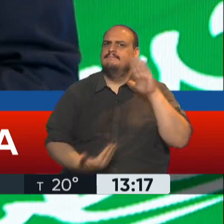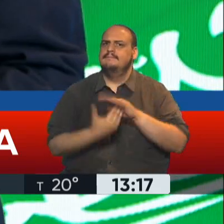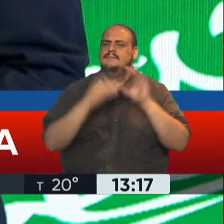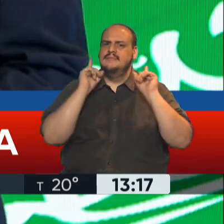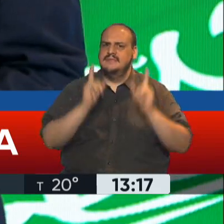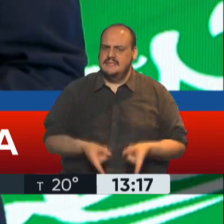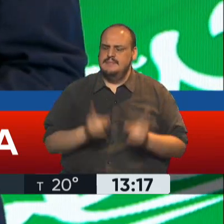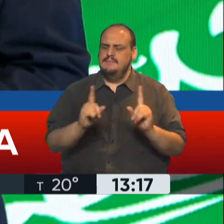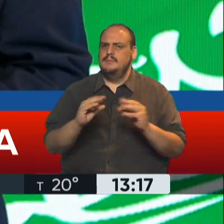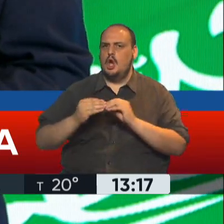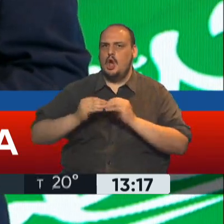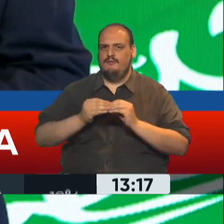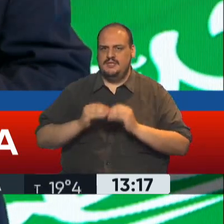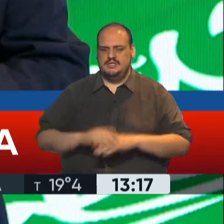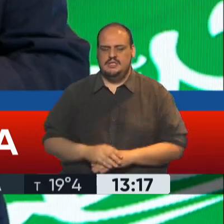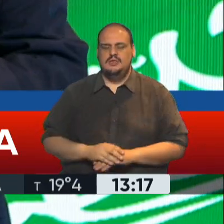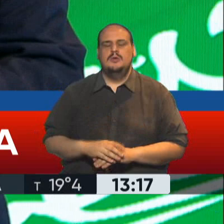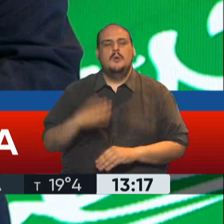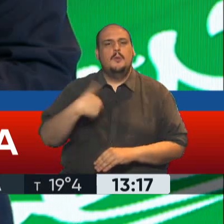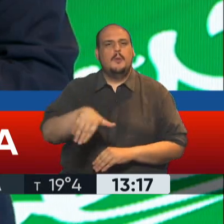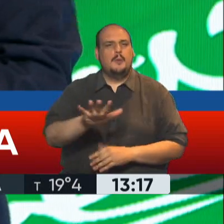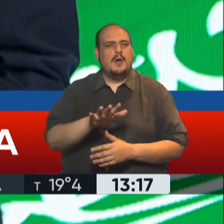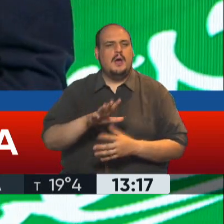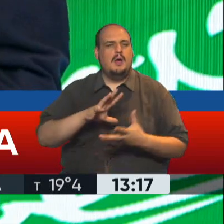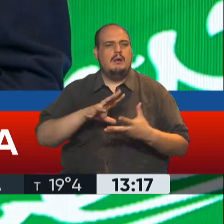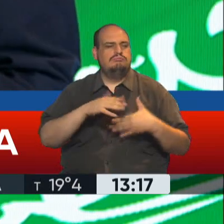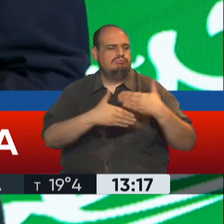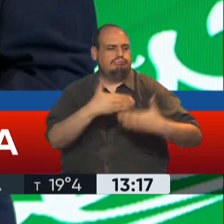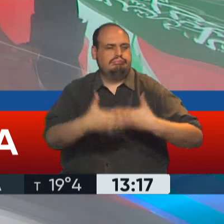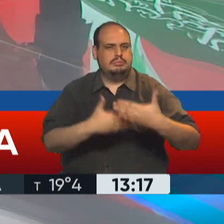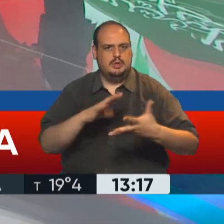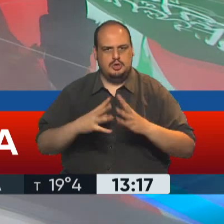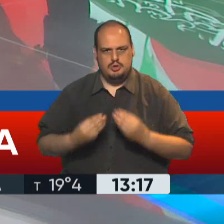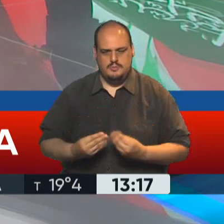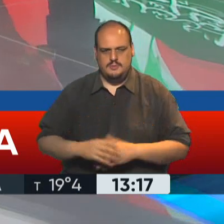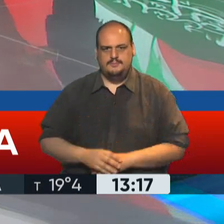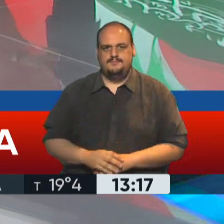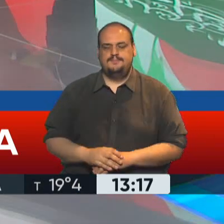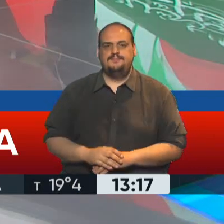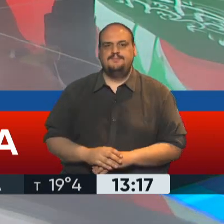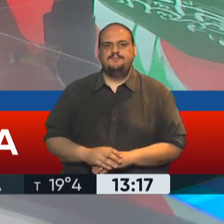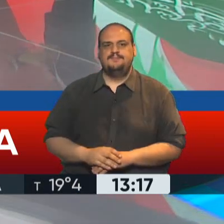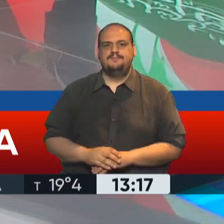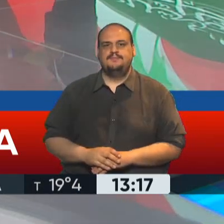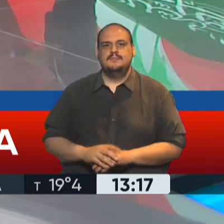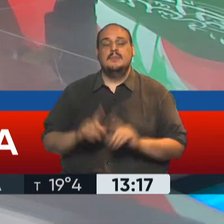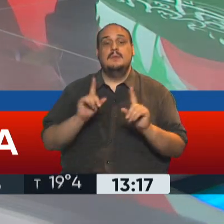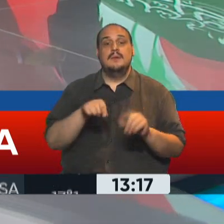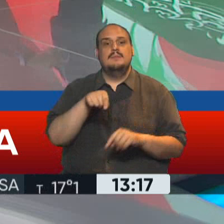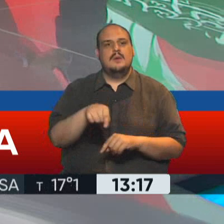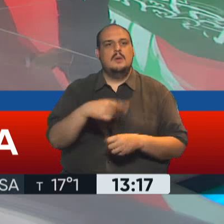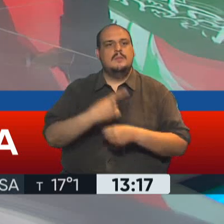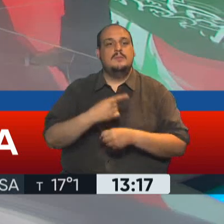este conflicto que después vamos a ver cómo se va proyectando. Con un primer paso lo estamos